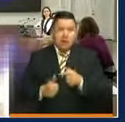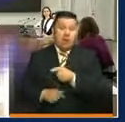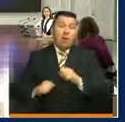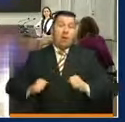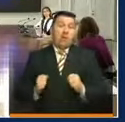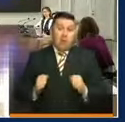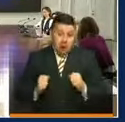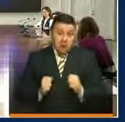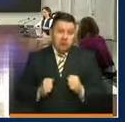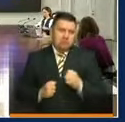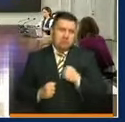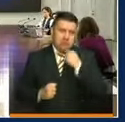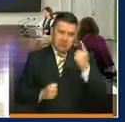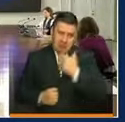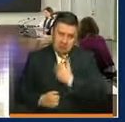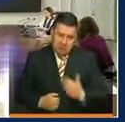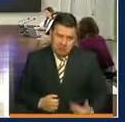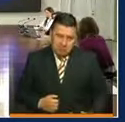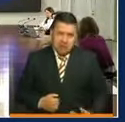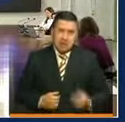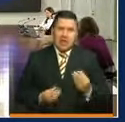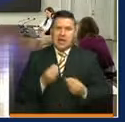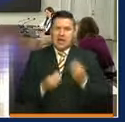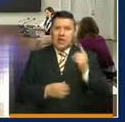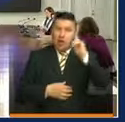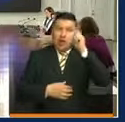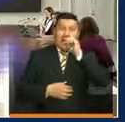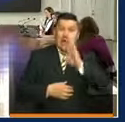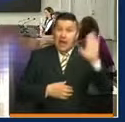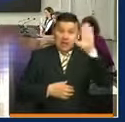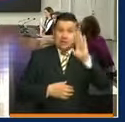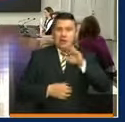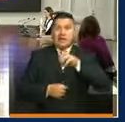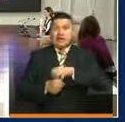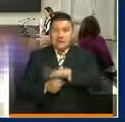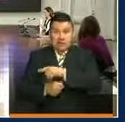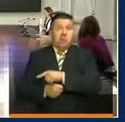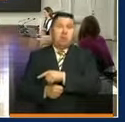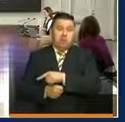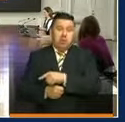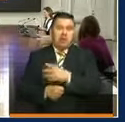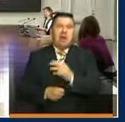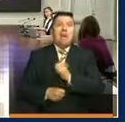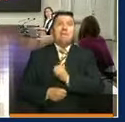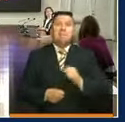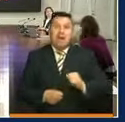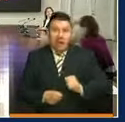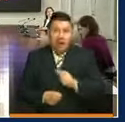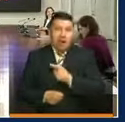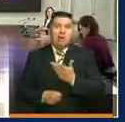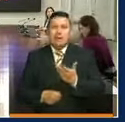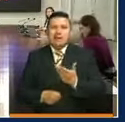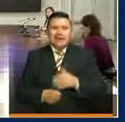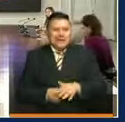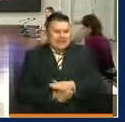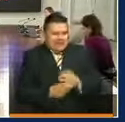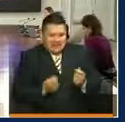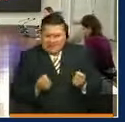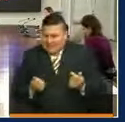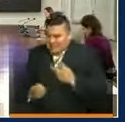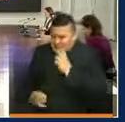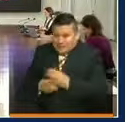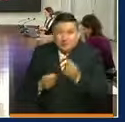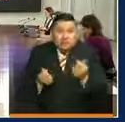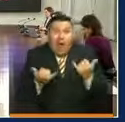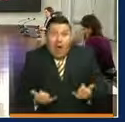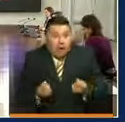Bogotá, le digo, presidente, además de lo que hace el Gobierno Nacional, el distrito, el sector privado, en medio de una situación económica